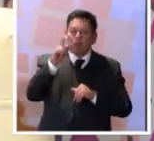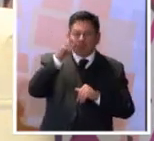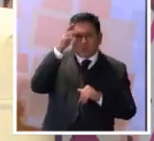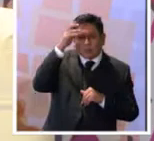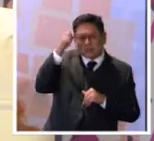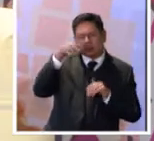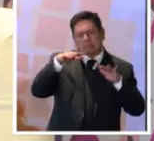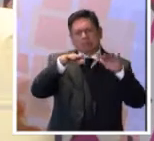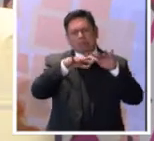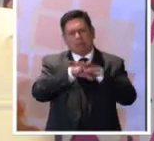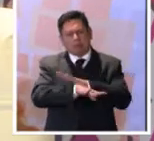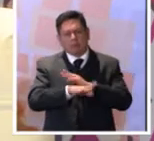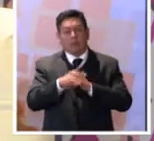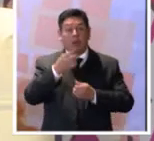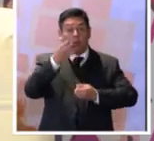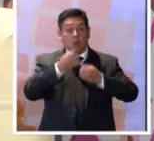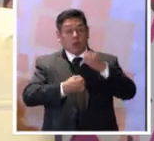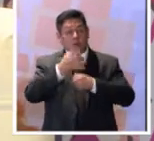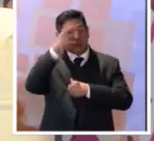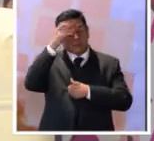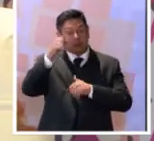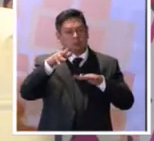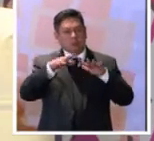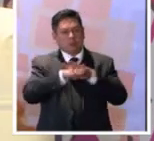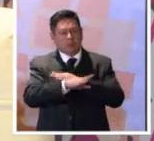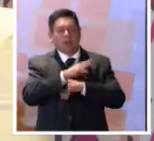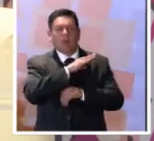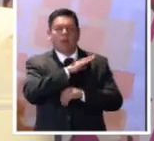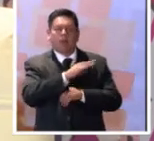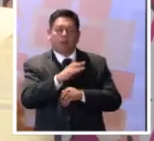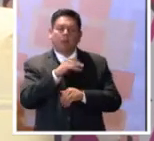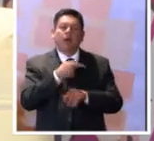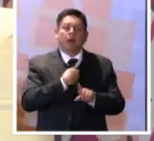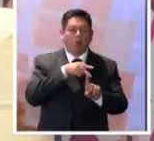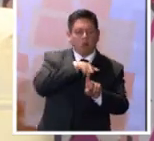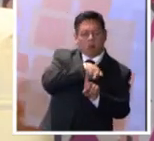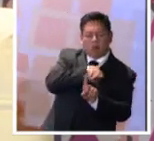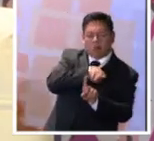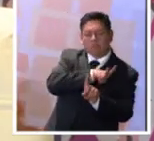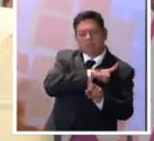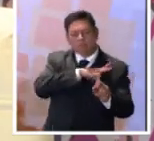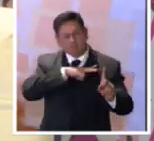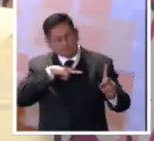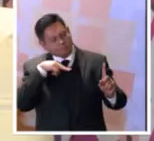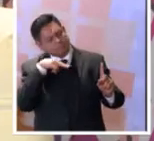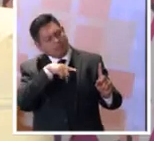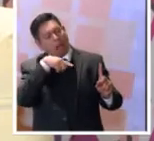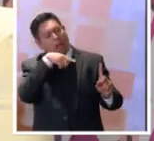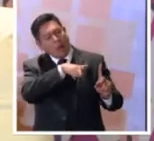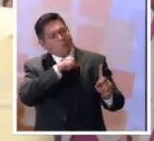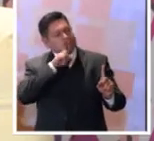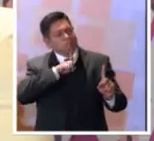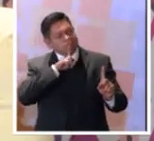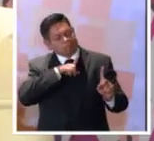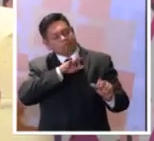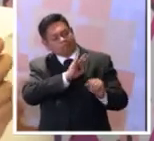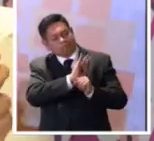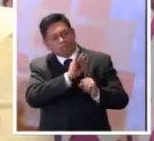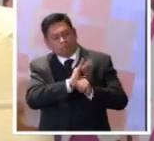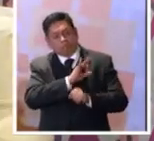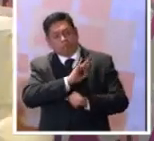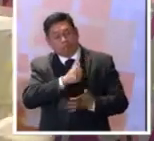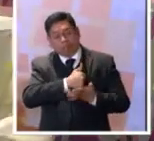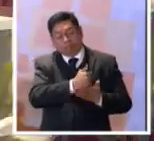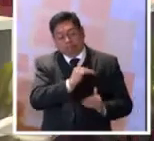comprender la realidad de una manera diferente. Y qué mejor que este hábito lo tengan ustedes, que son quienes imparten justicia.